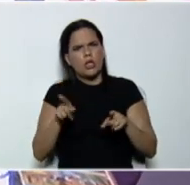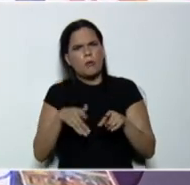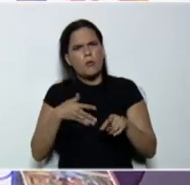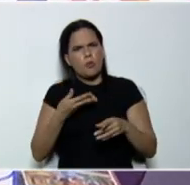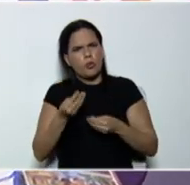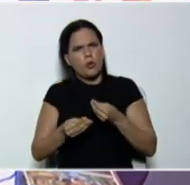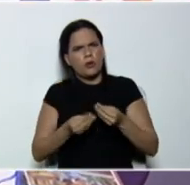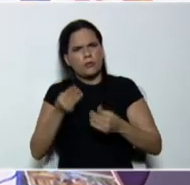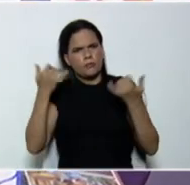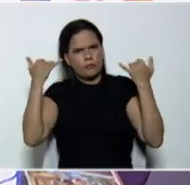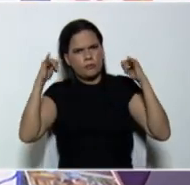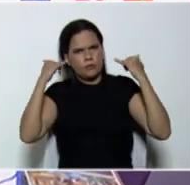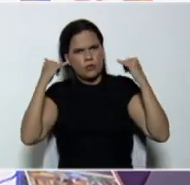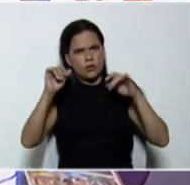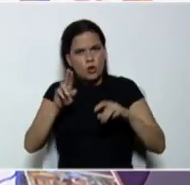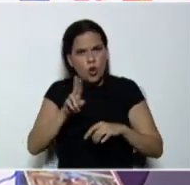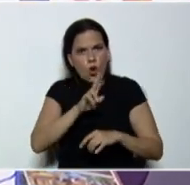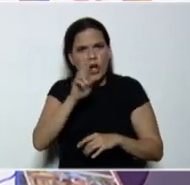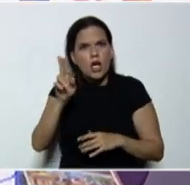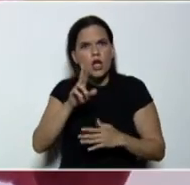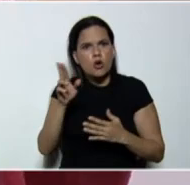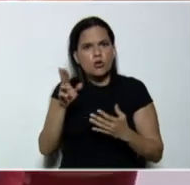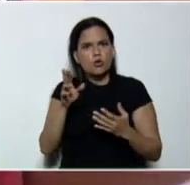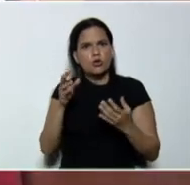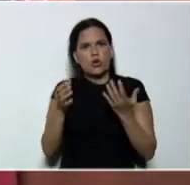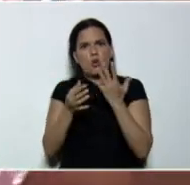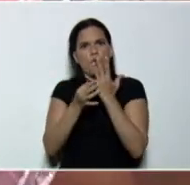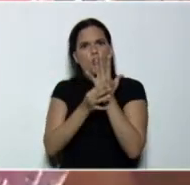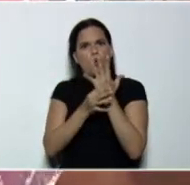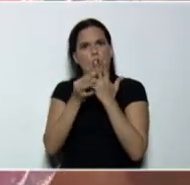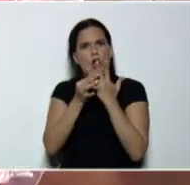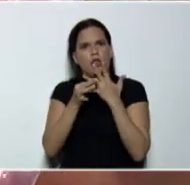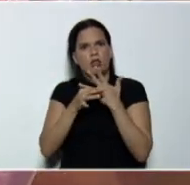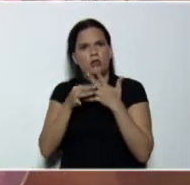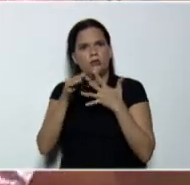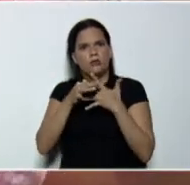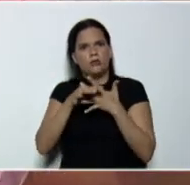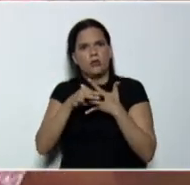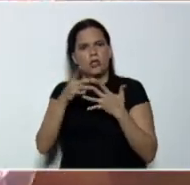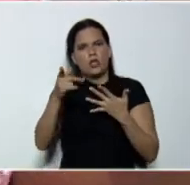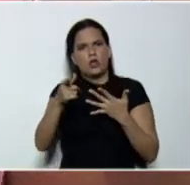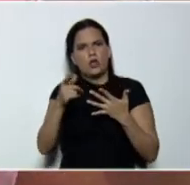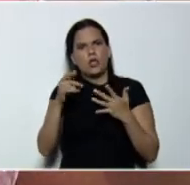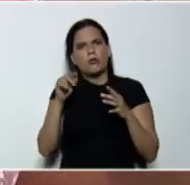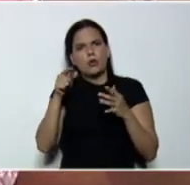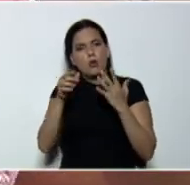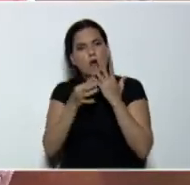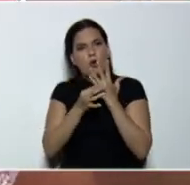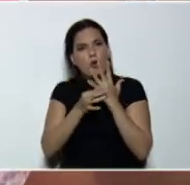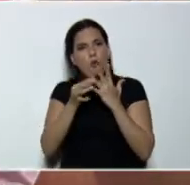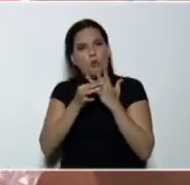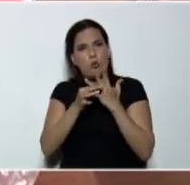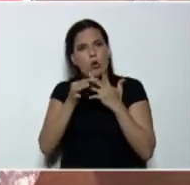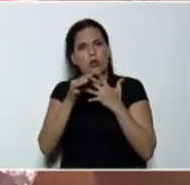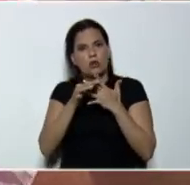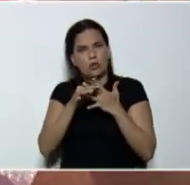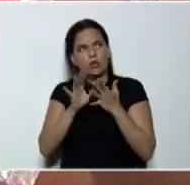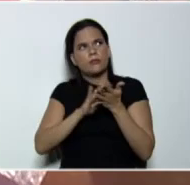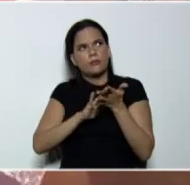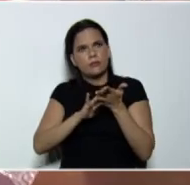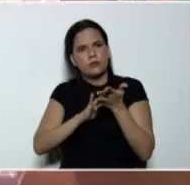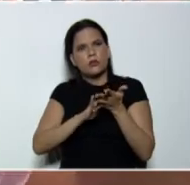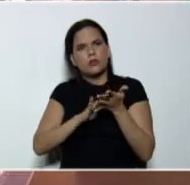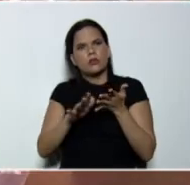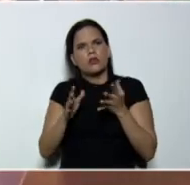muy divertida, con el uso de un guante, en donde colocamos en ese guante, en contraste,